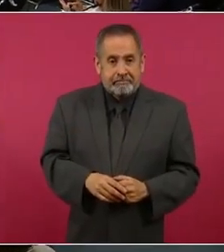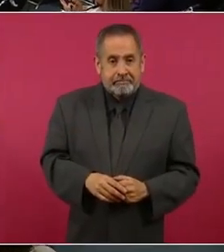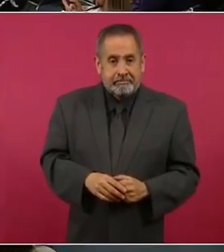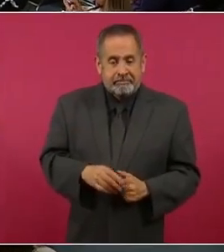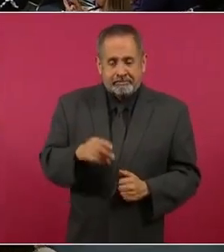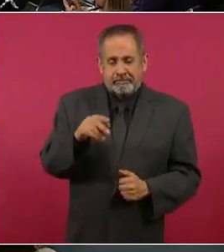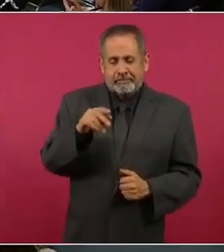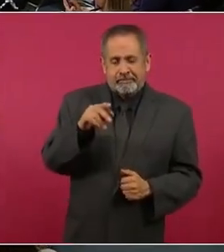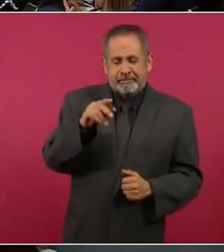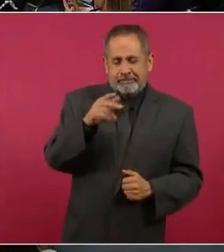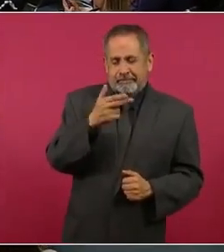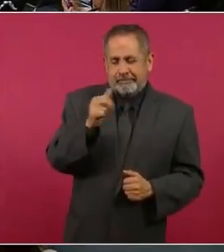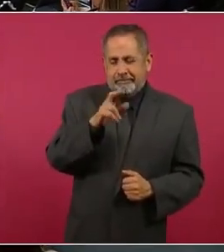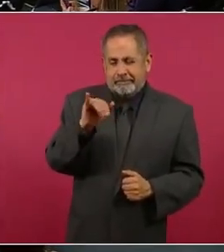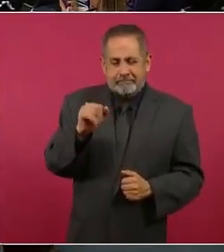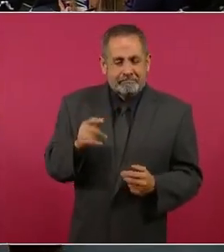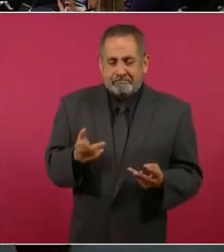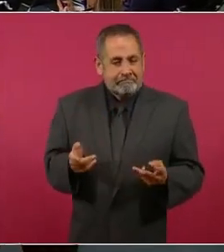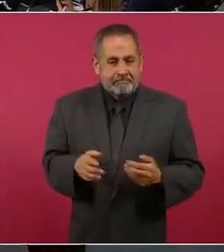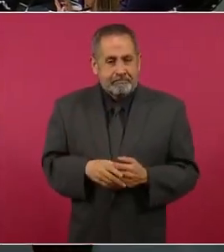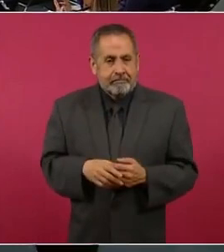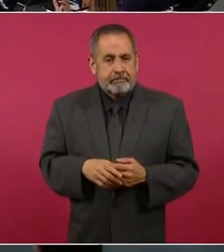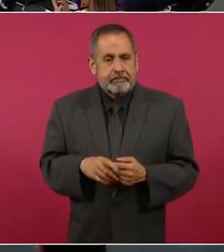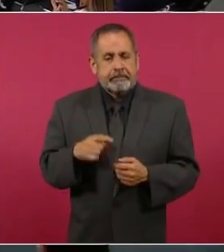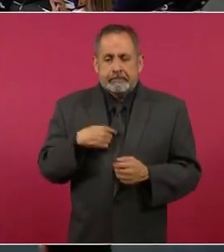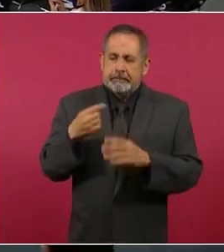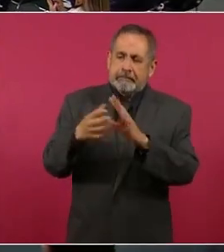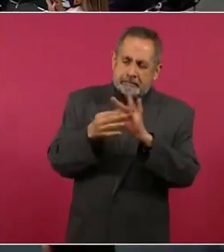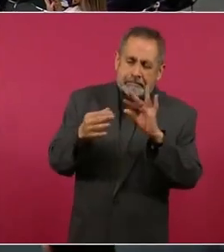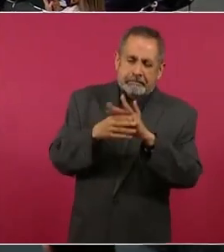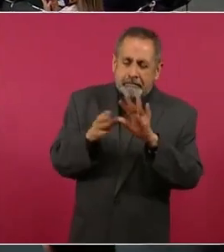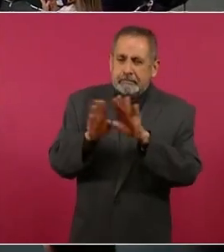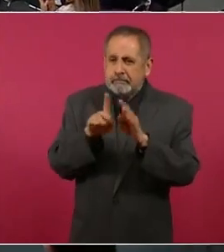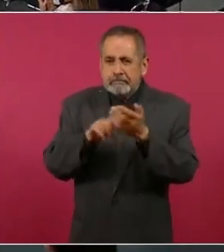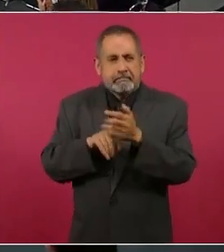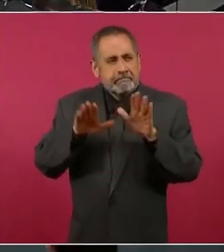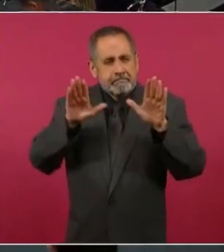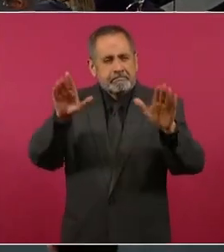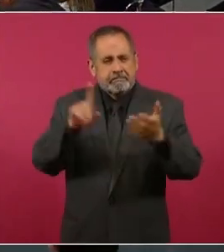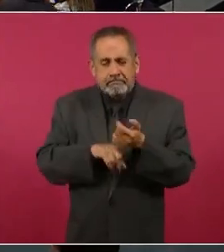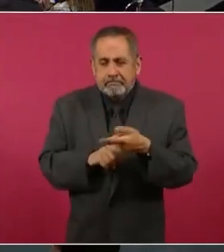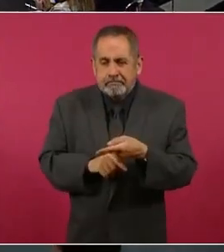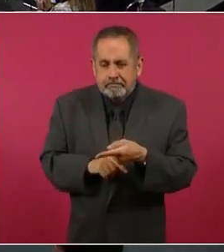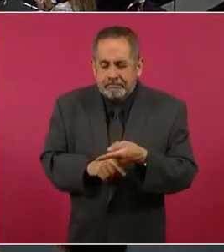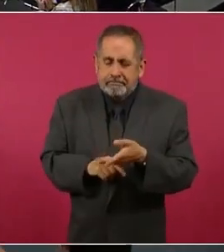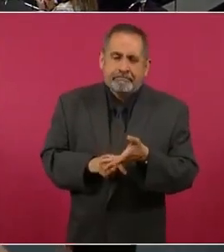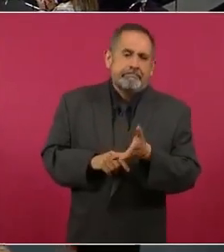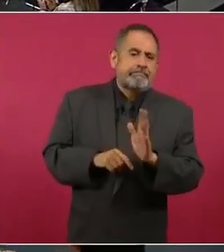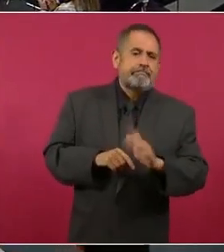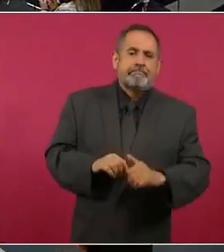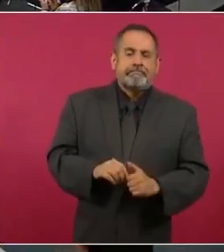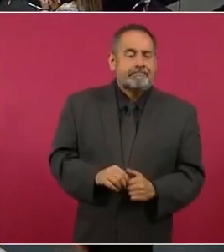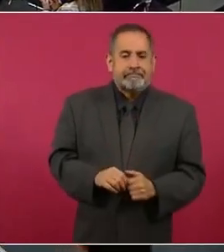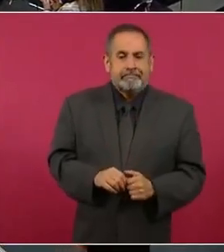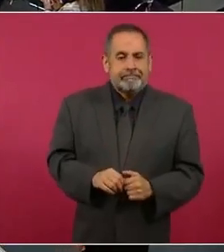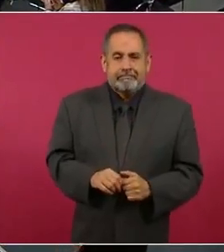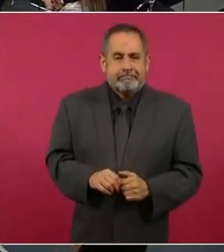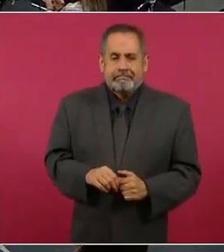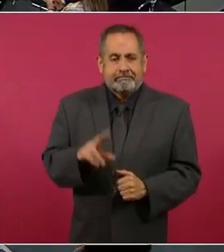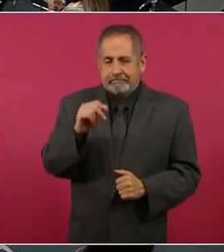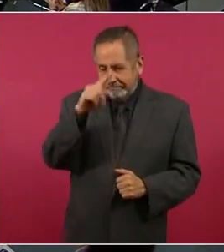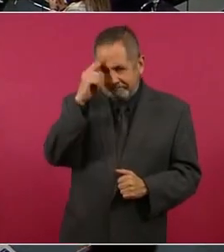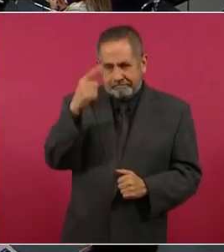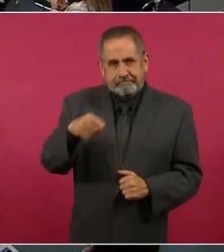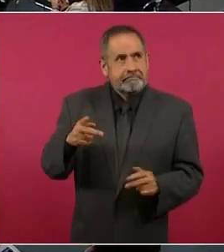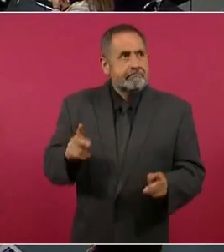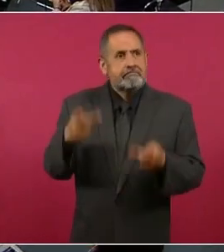Kamala Harris. Entonces, cuando le empecé a describir cómo era el avión, me dijo, no, pues no va a ser fácil que